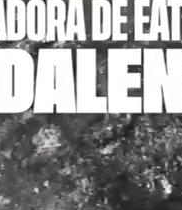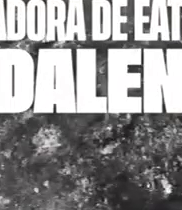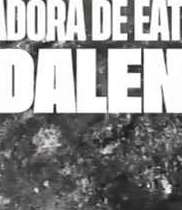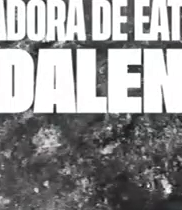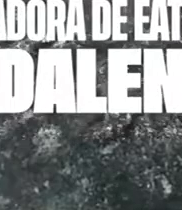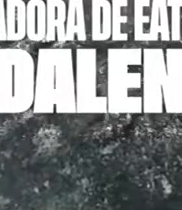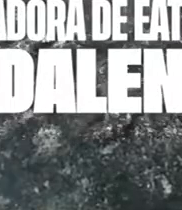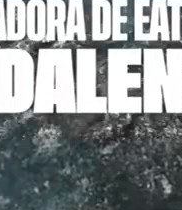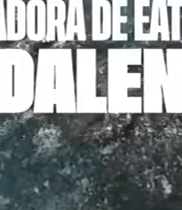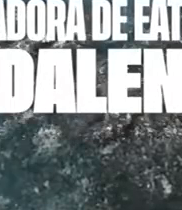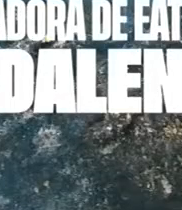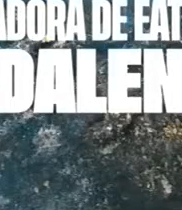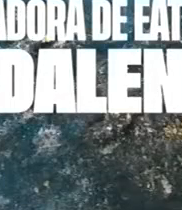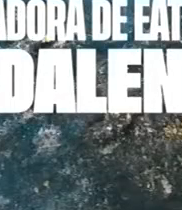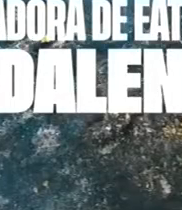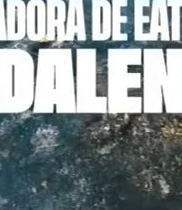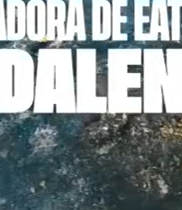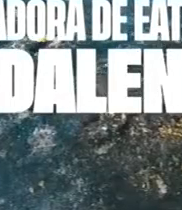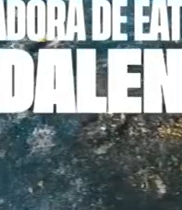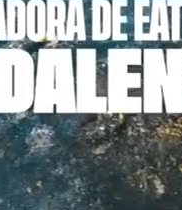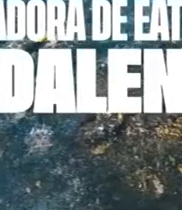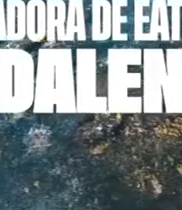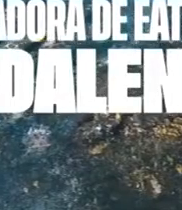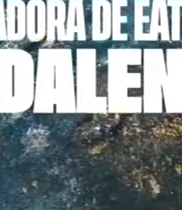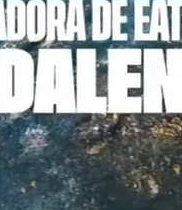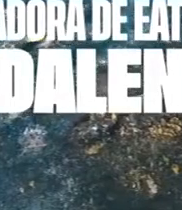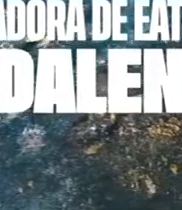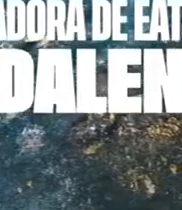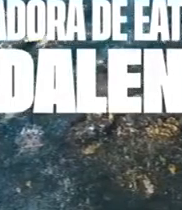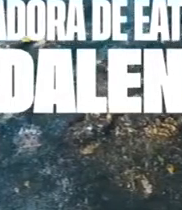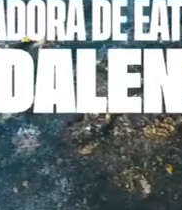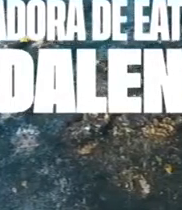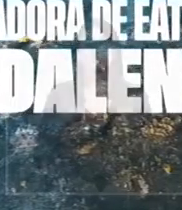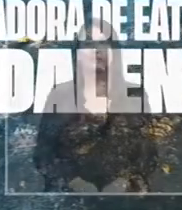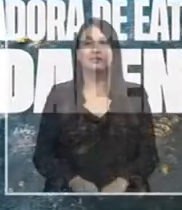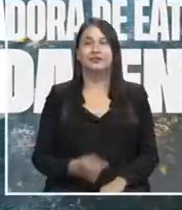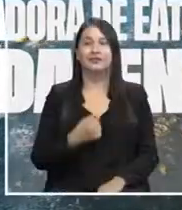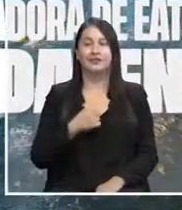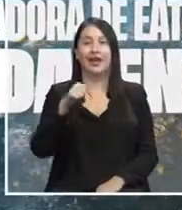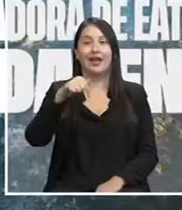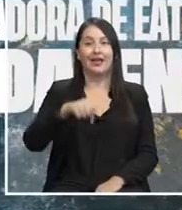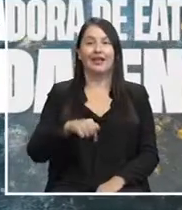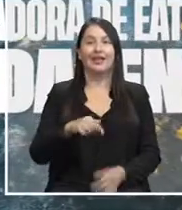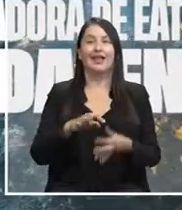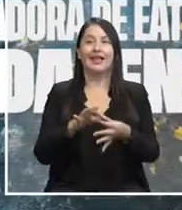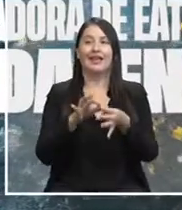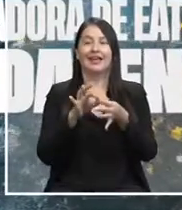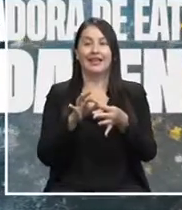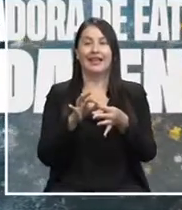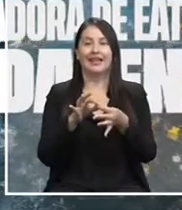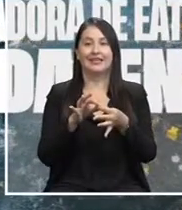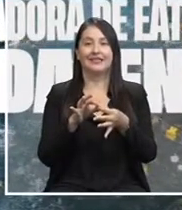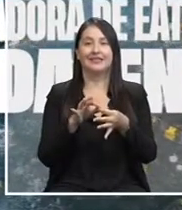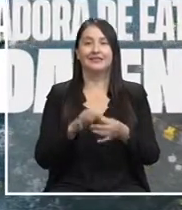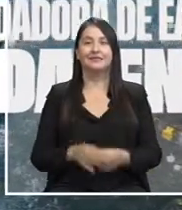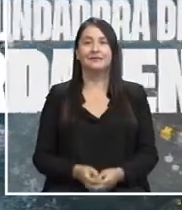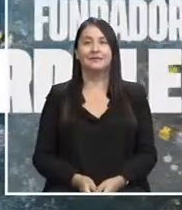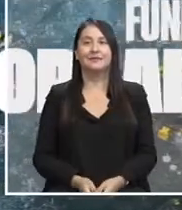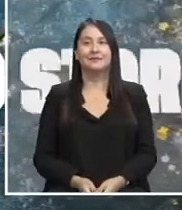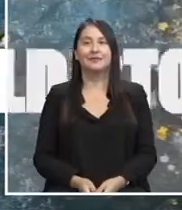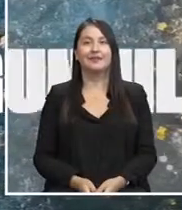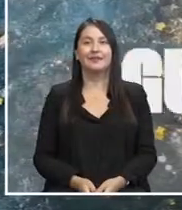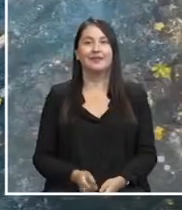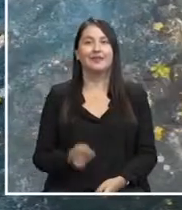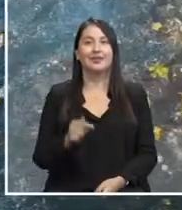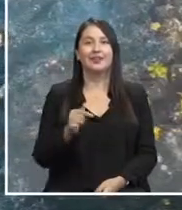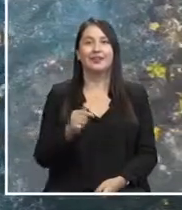Hi everybody. Hola a todos, qué bueno estar aquí, gracias por recibirme. Desearía haber estado con ustedes en